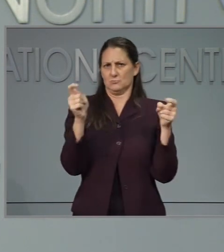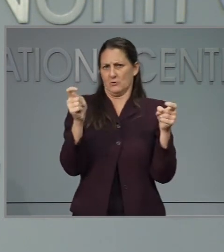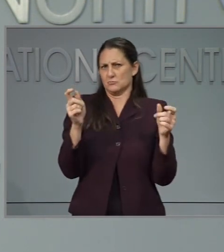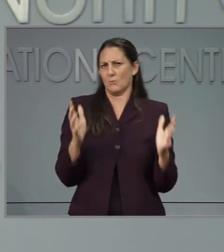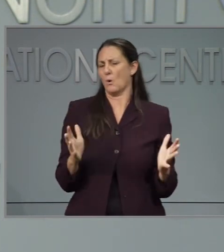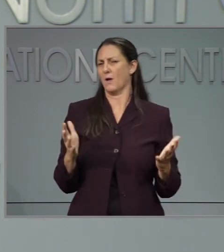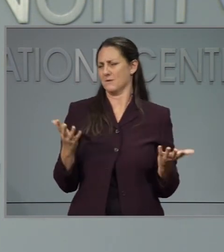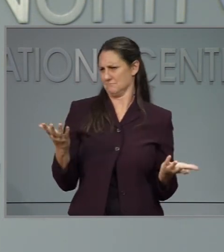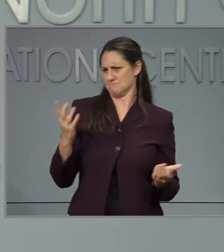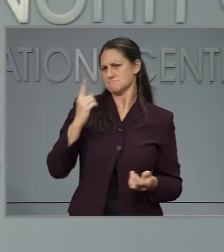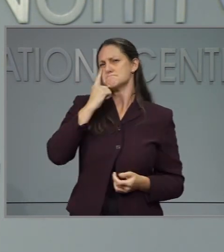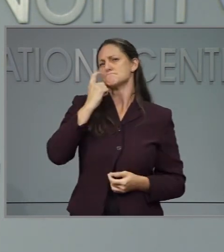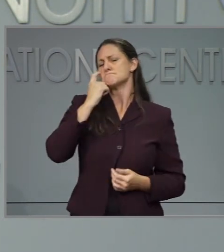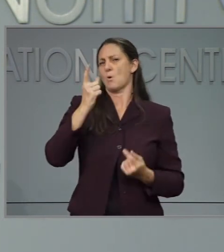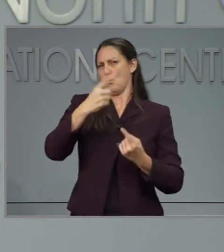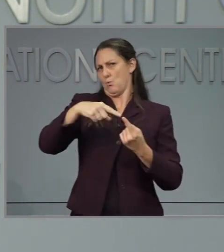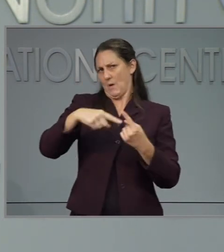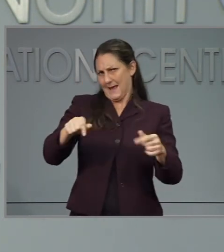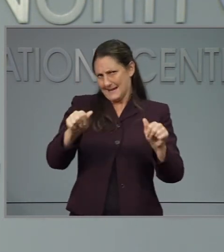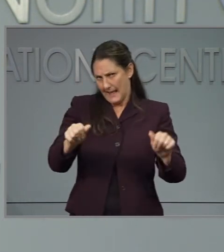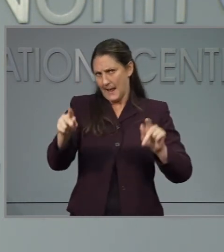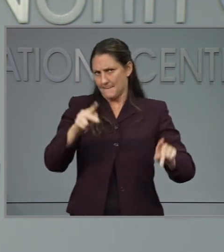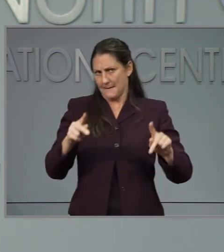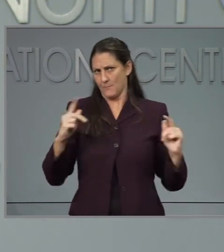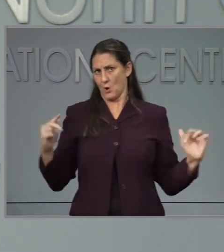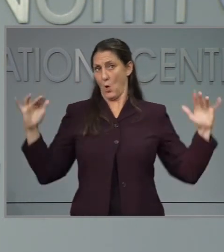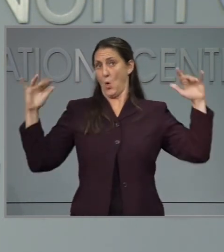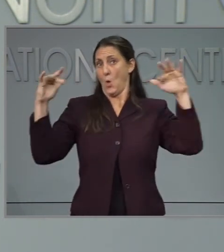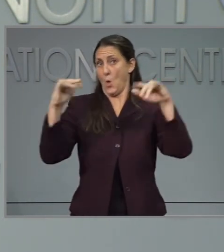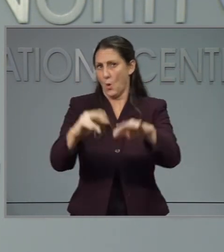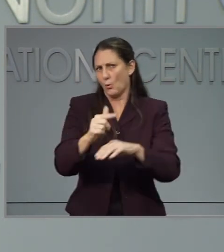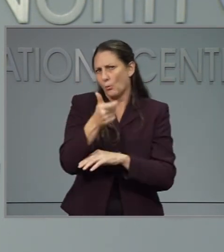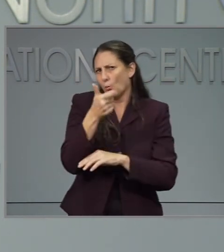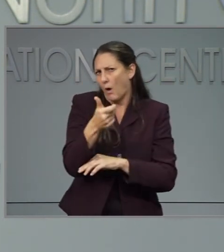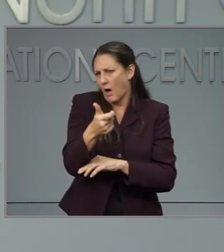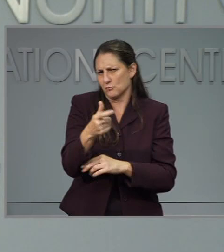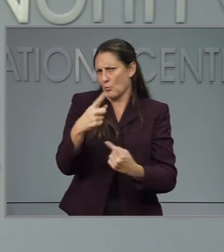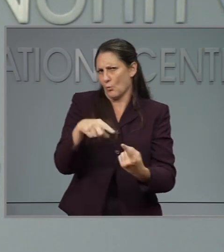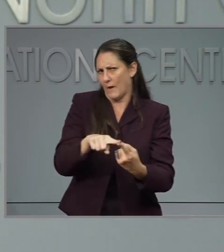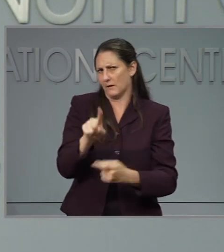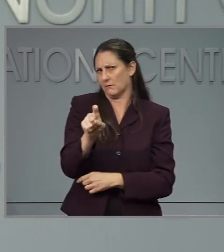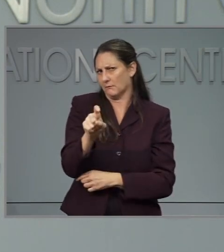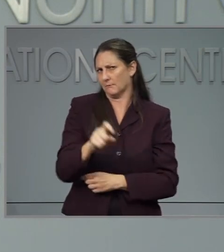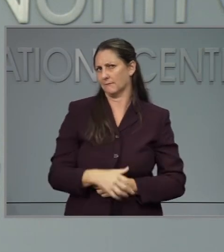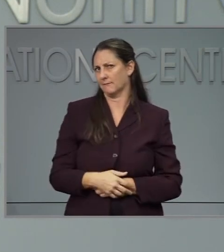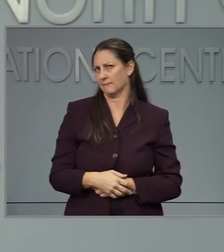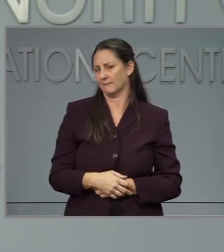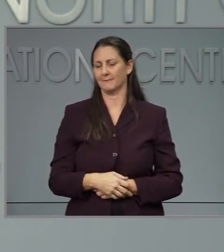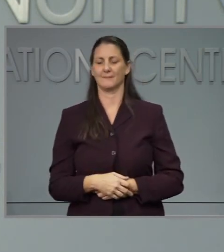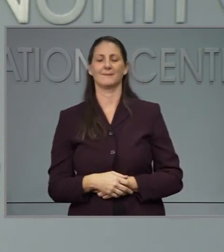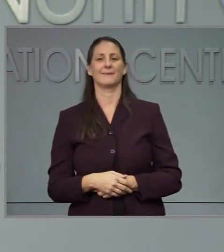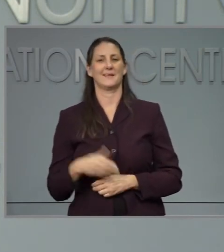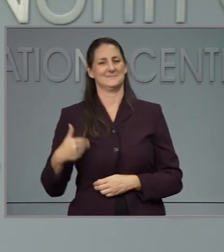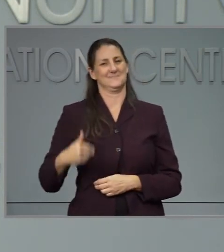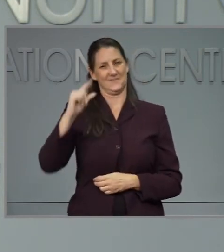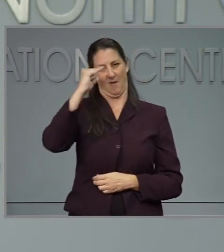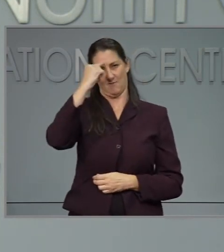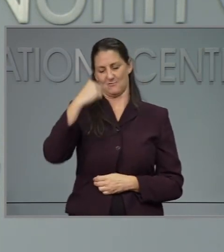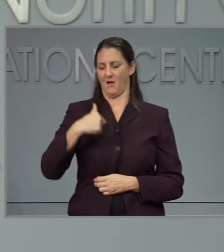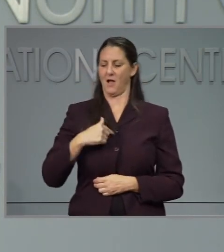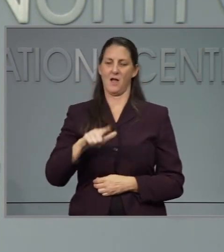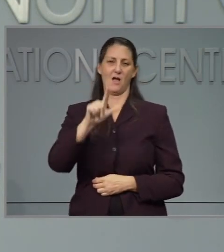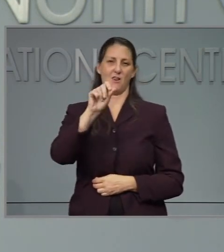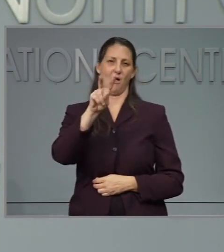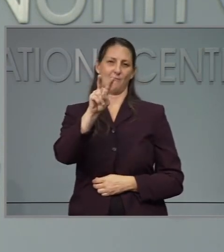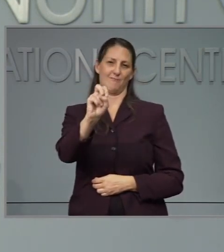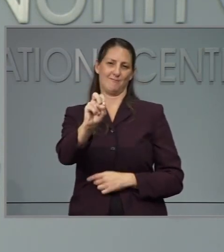ustedes esperan que va a hacer? Podemos hacer estas actividades de manera seguridad.